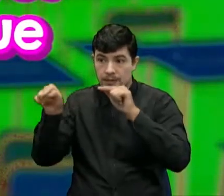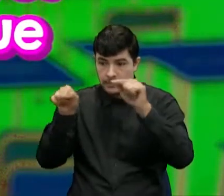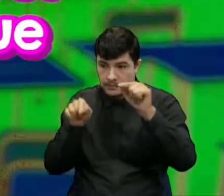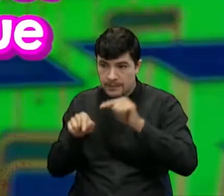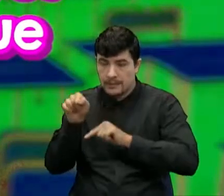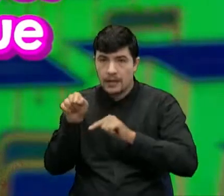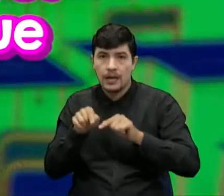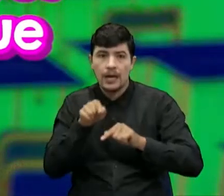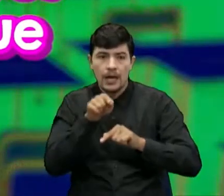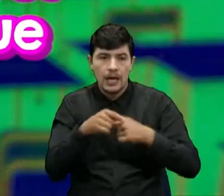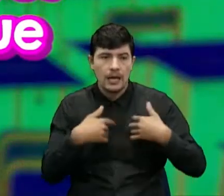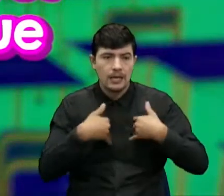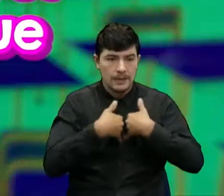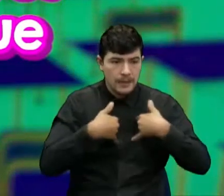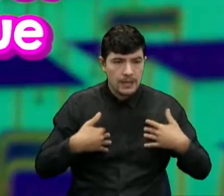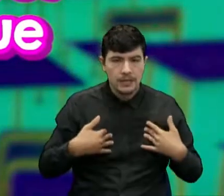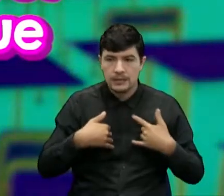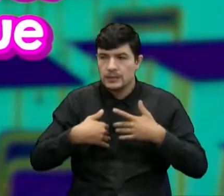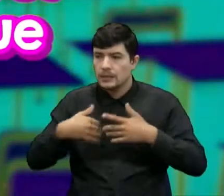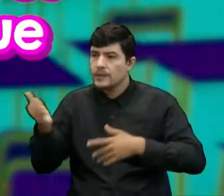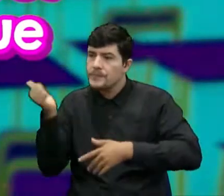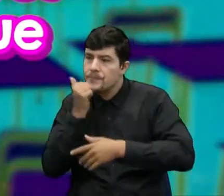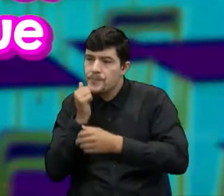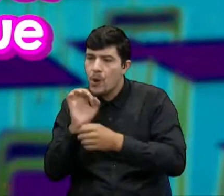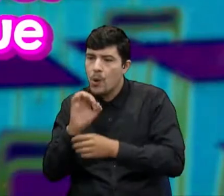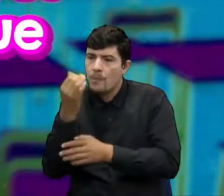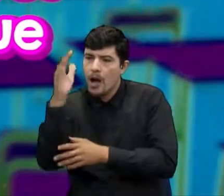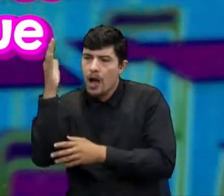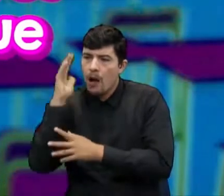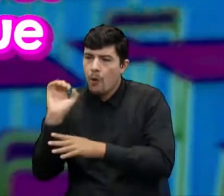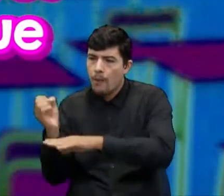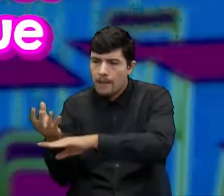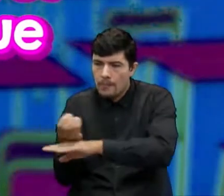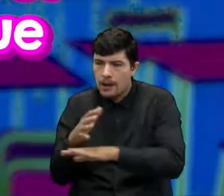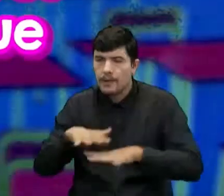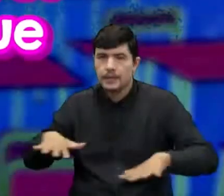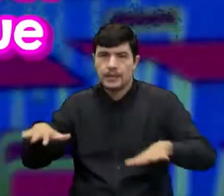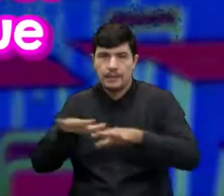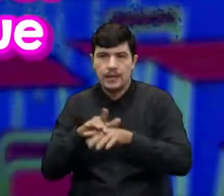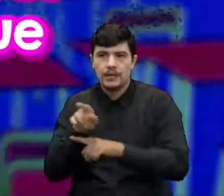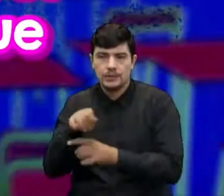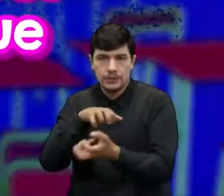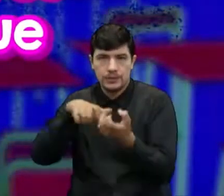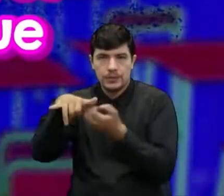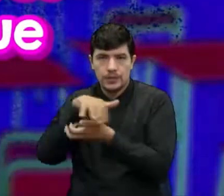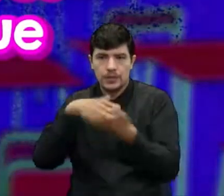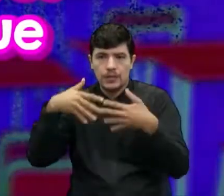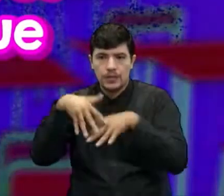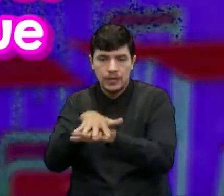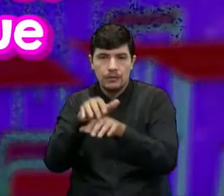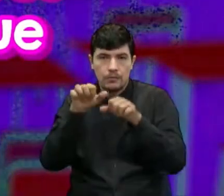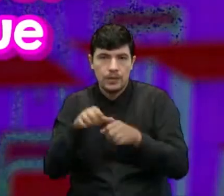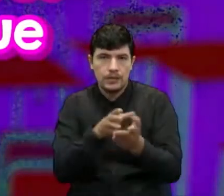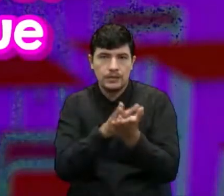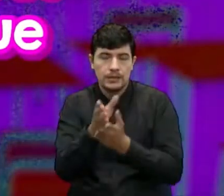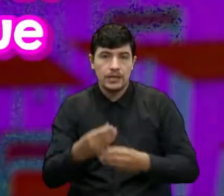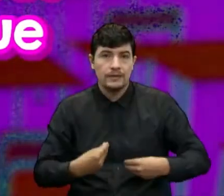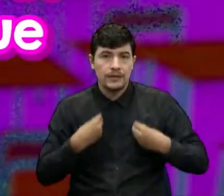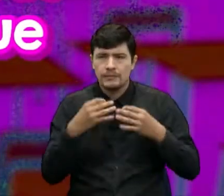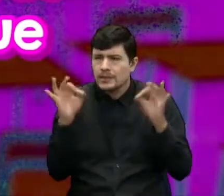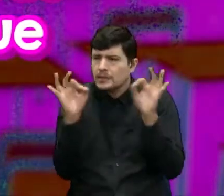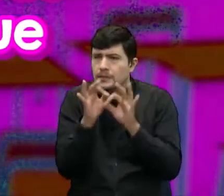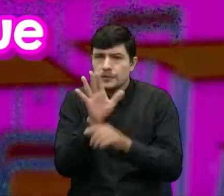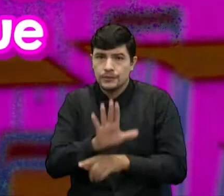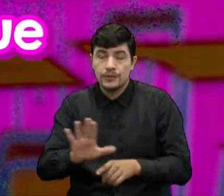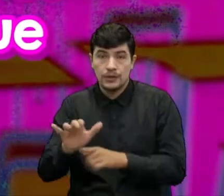factores bióticos y abióticos Que se presentan ahí Ok Muy sencillo para que ustedes Los jóvenes de sexto y